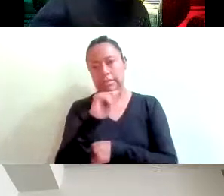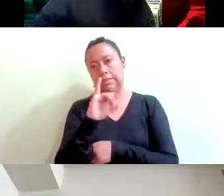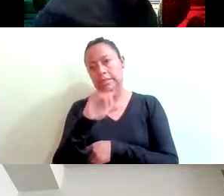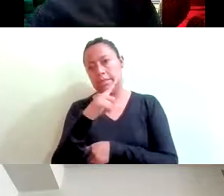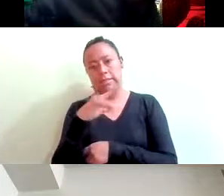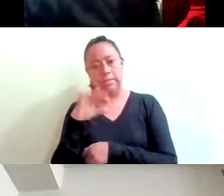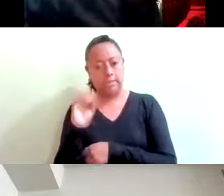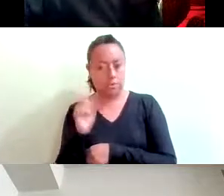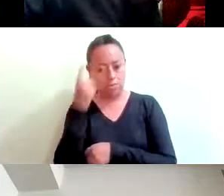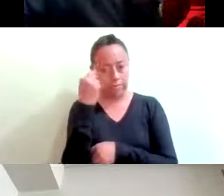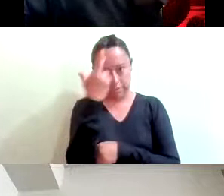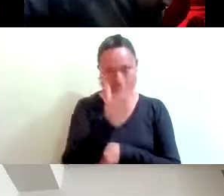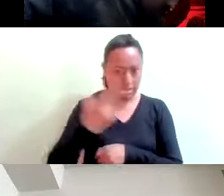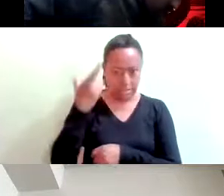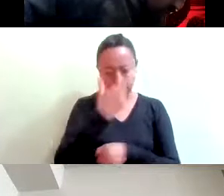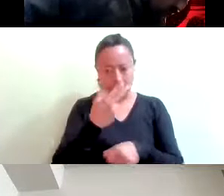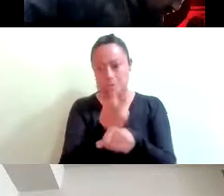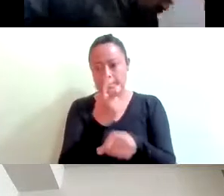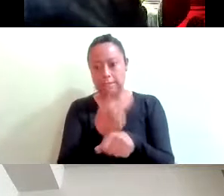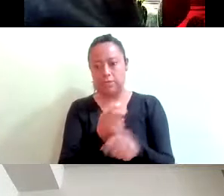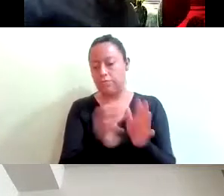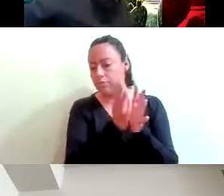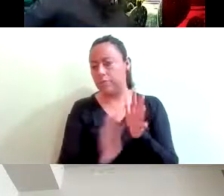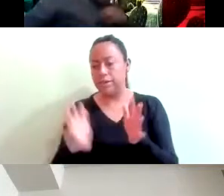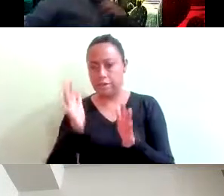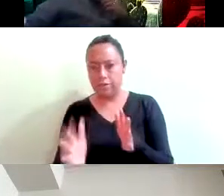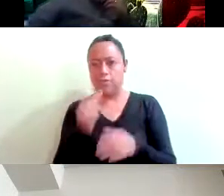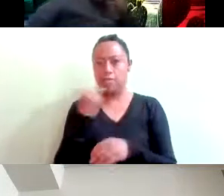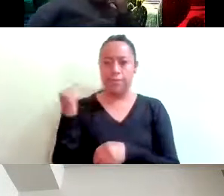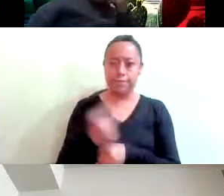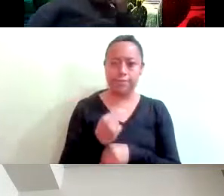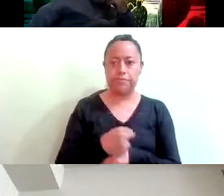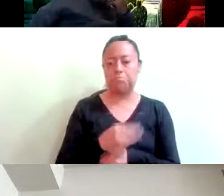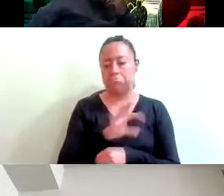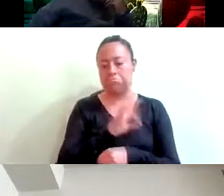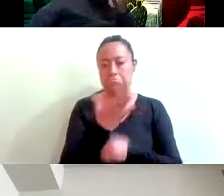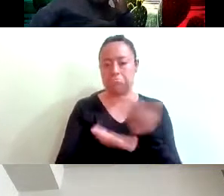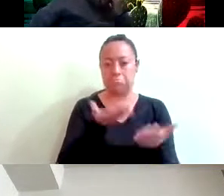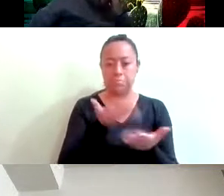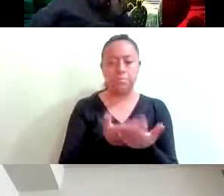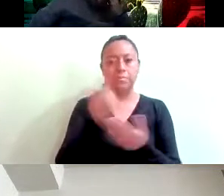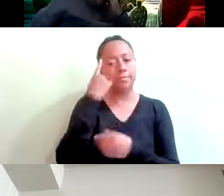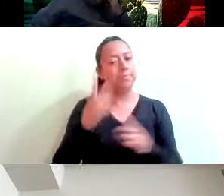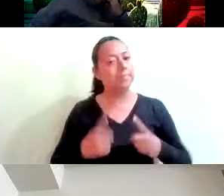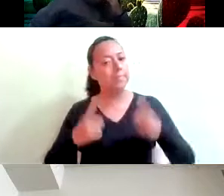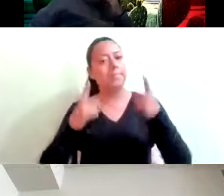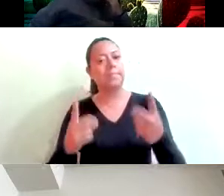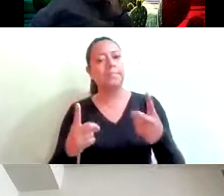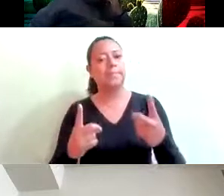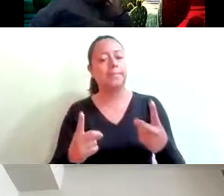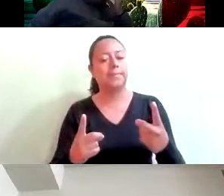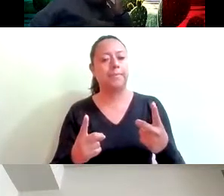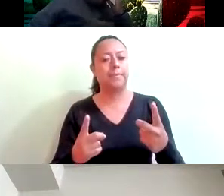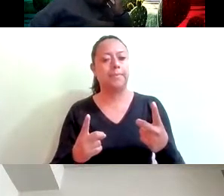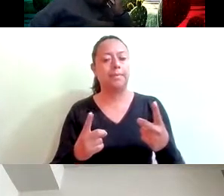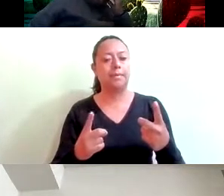efectos probablemente del segundo periodo extraordinario que se está proponiendo, para dar, en su caso,